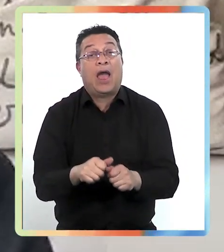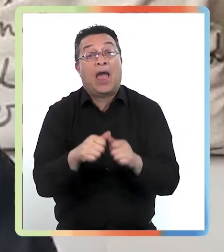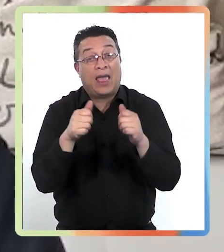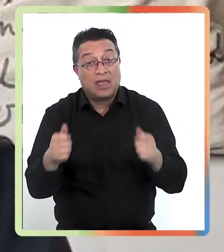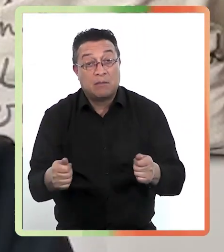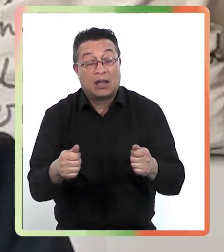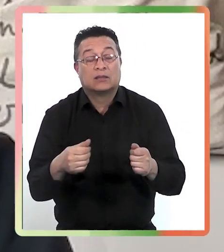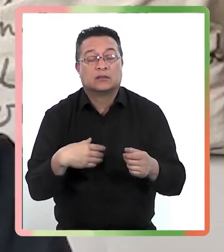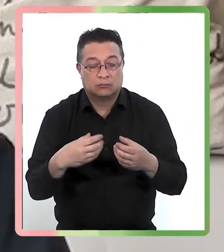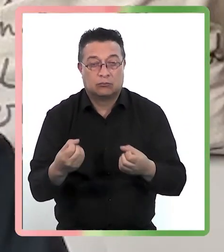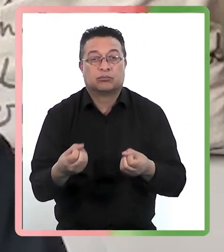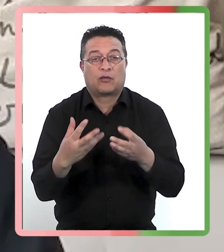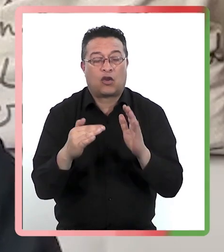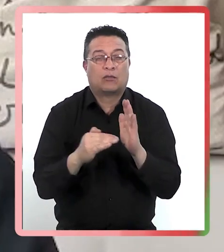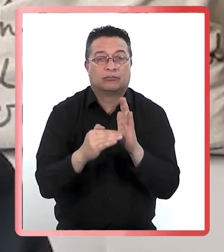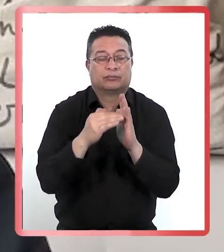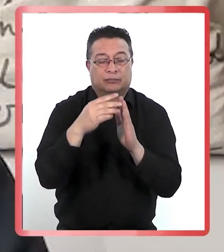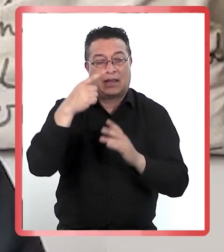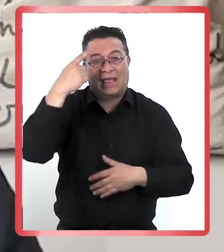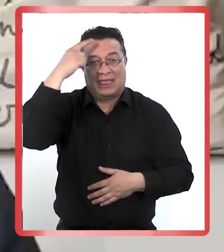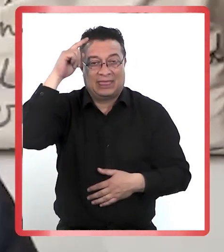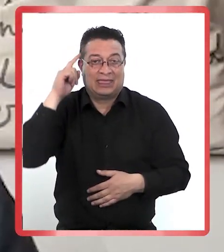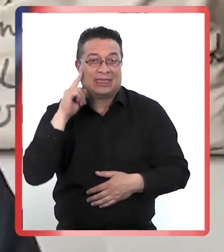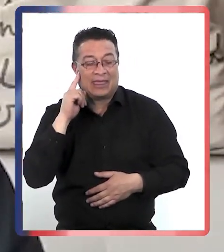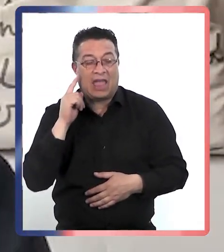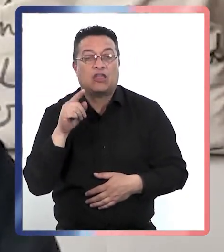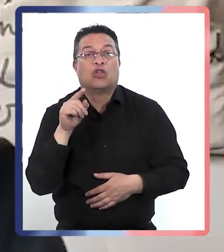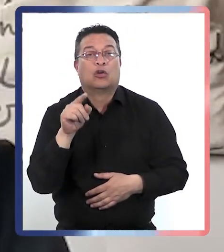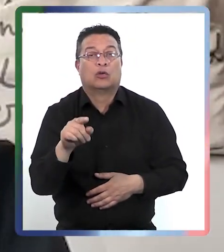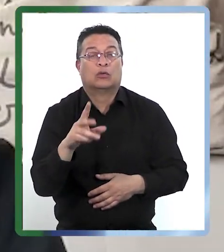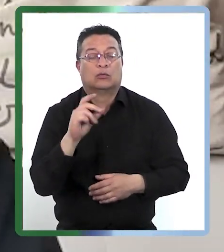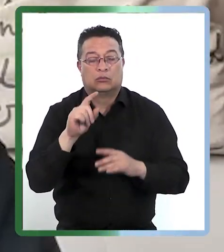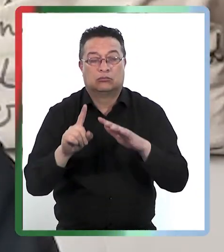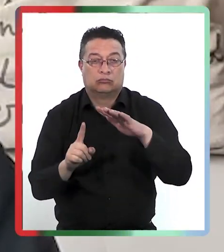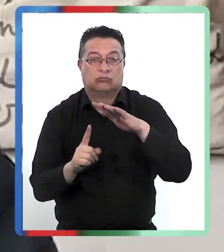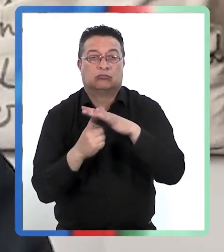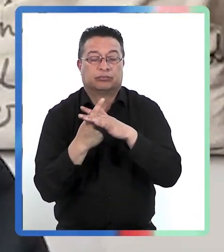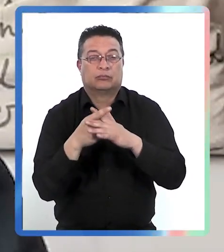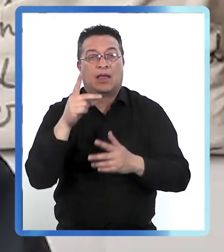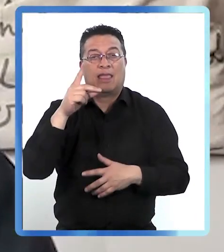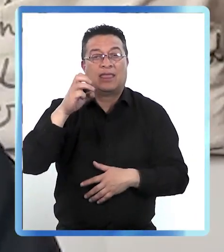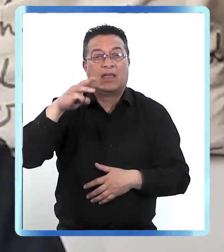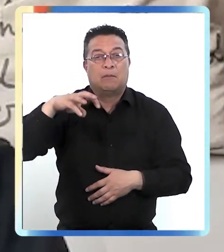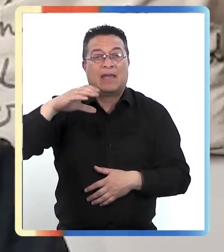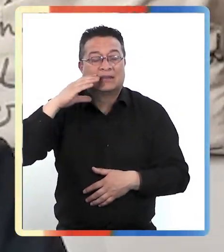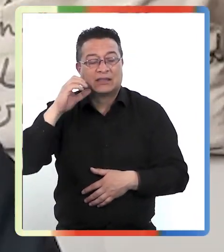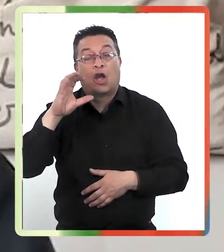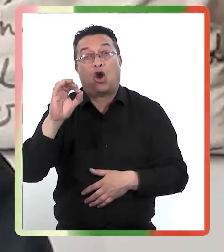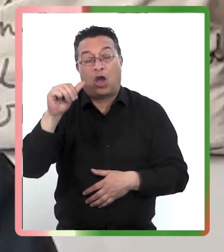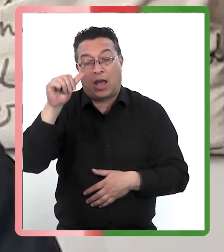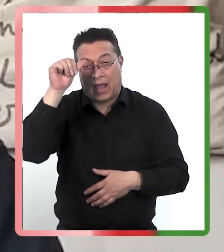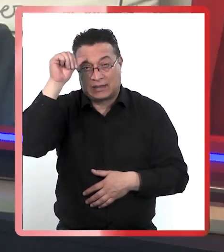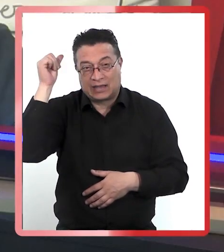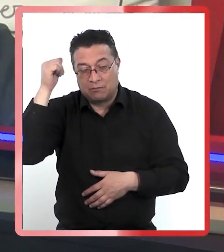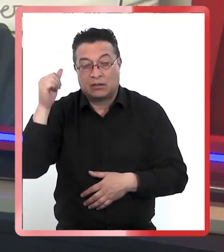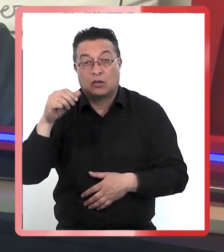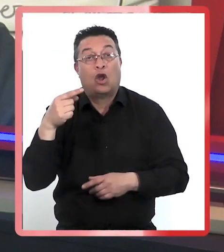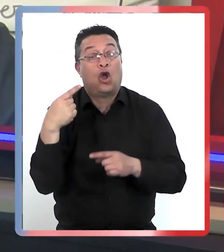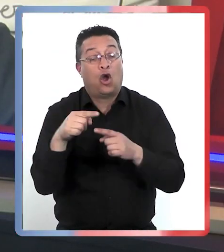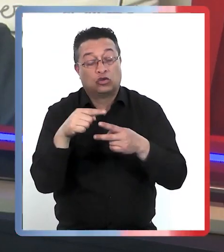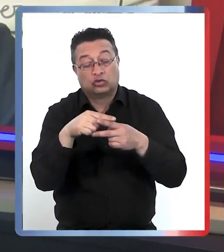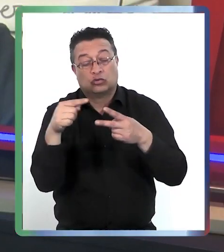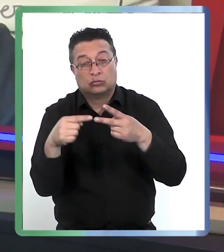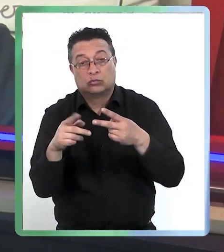y además producen un aumento del riesgo de daño o de aparición de una demencia por Alzheimer o otras demencias. Otro